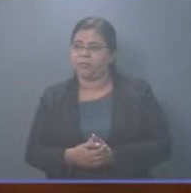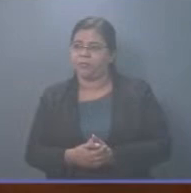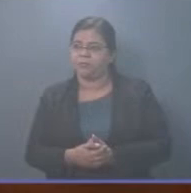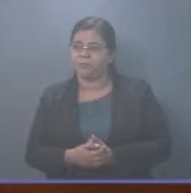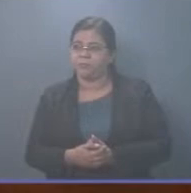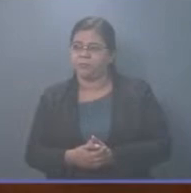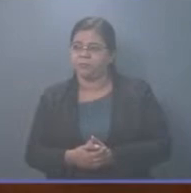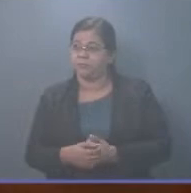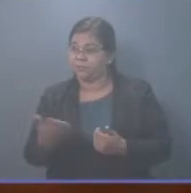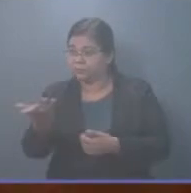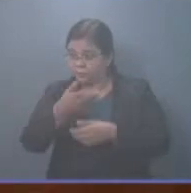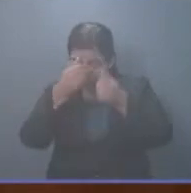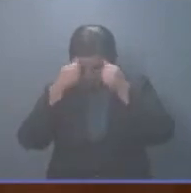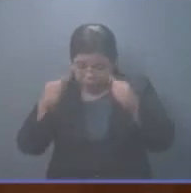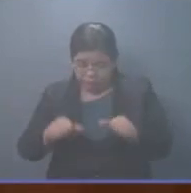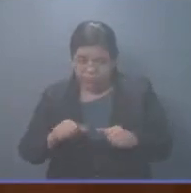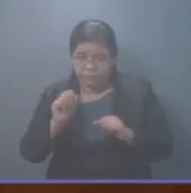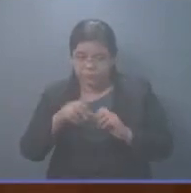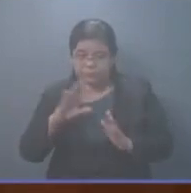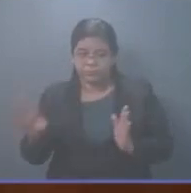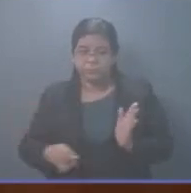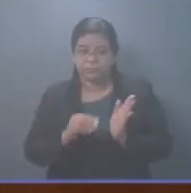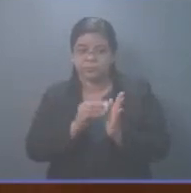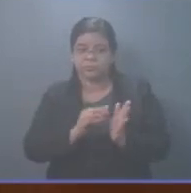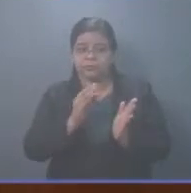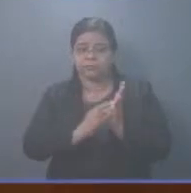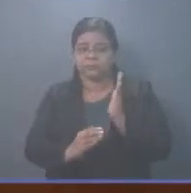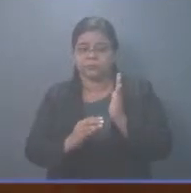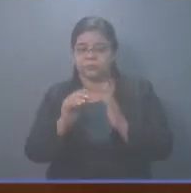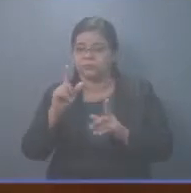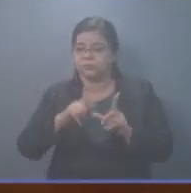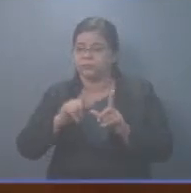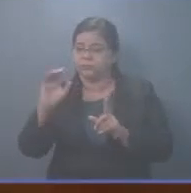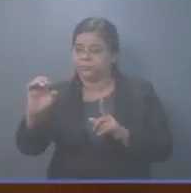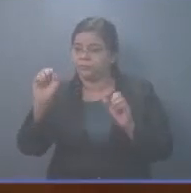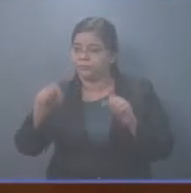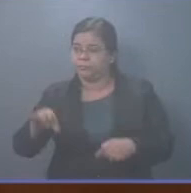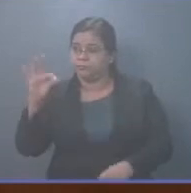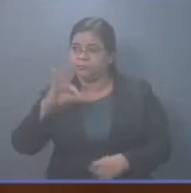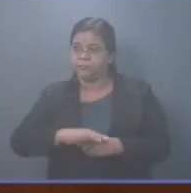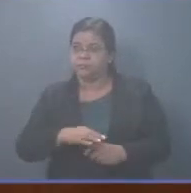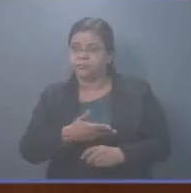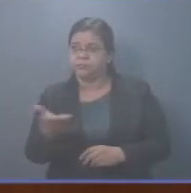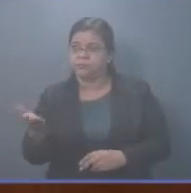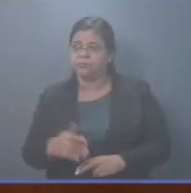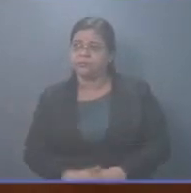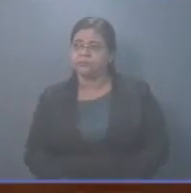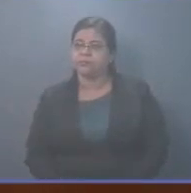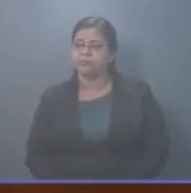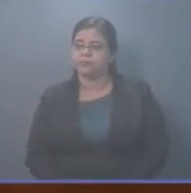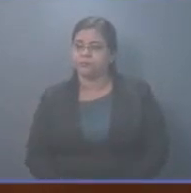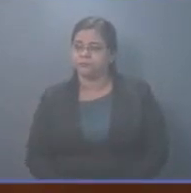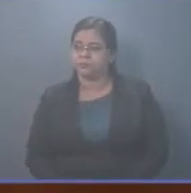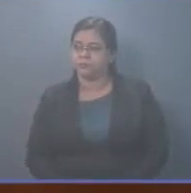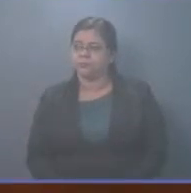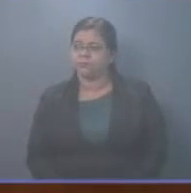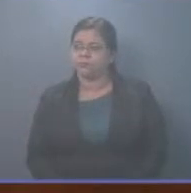Los que estén de acuerdo con incorporar ese inciso E, favor emitir su voto.